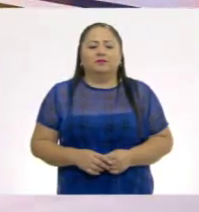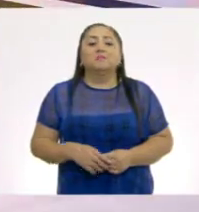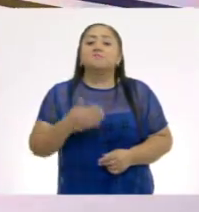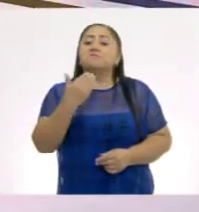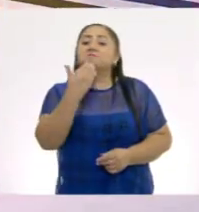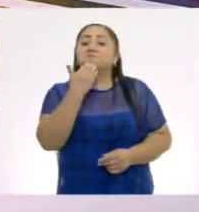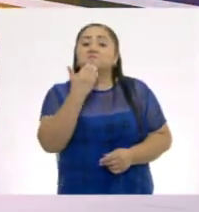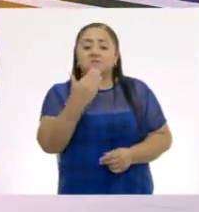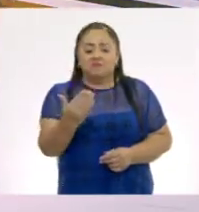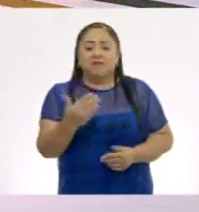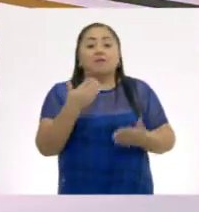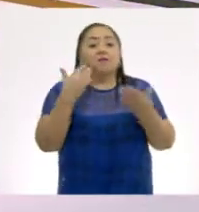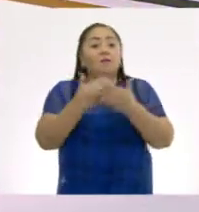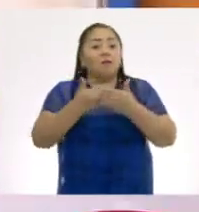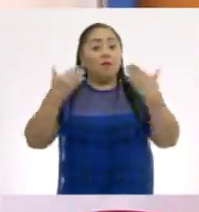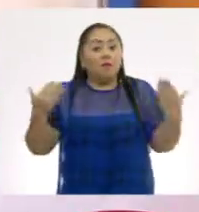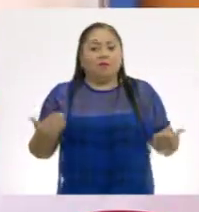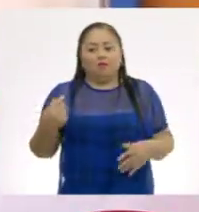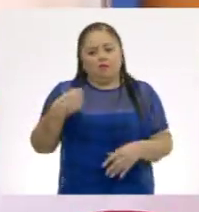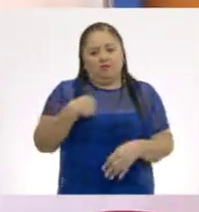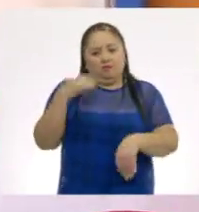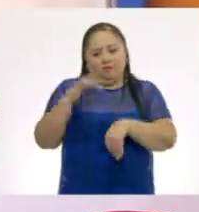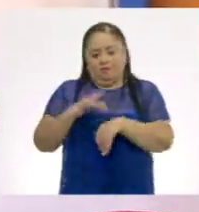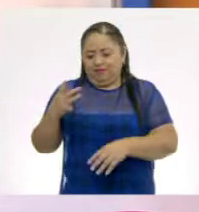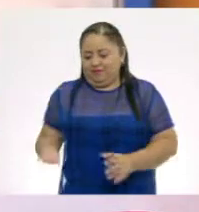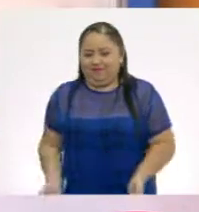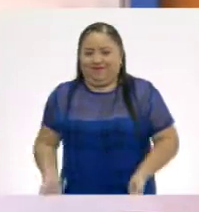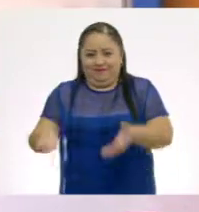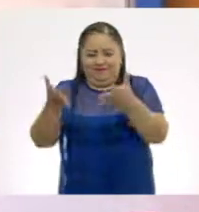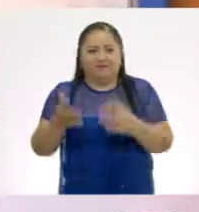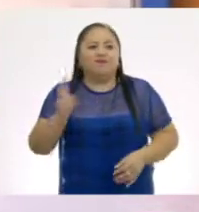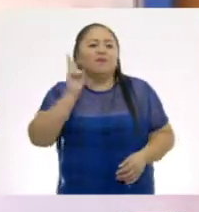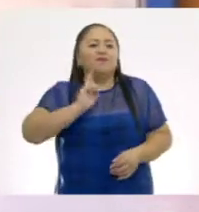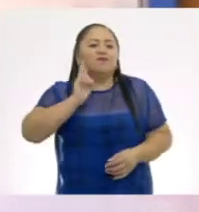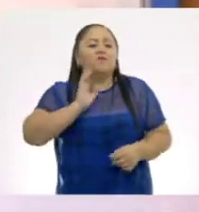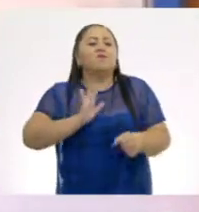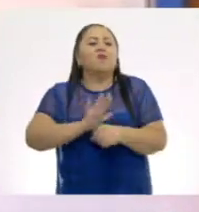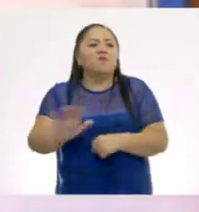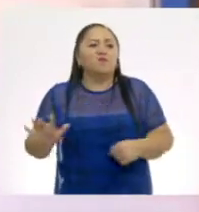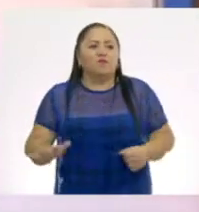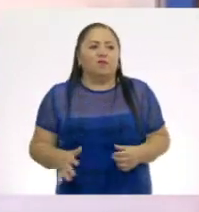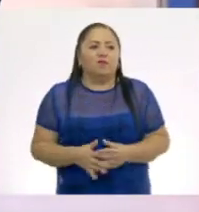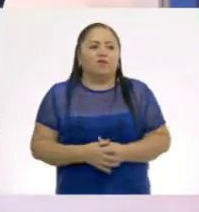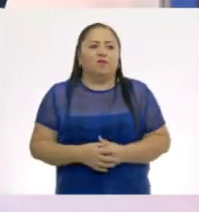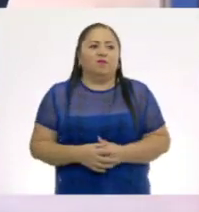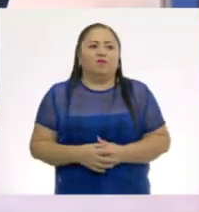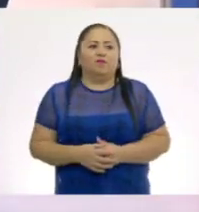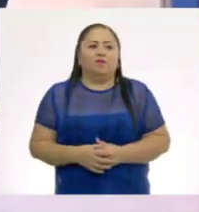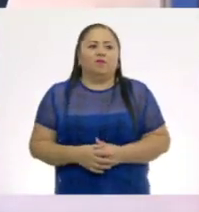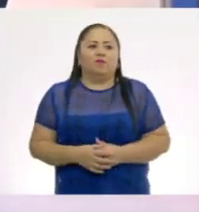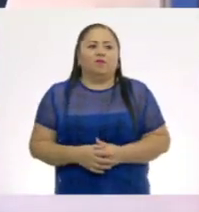Muy bien. Ahora me toca a mí. Vamos a ver. Y tiramos.